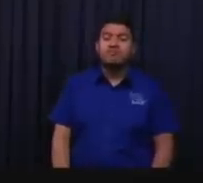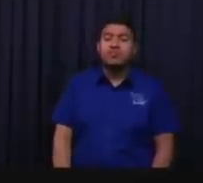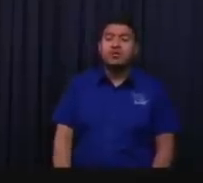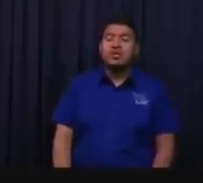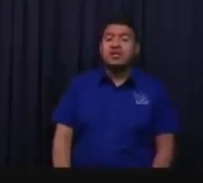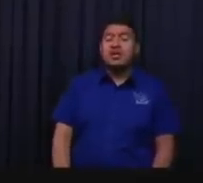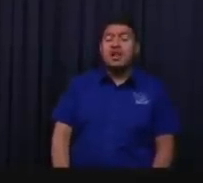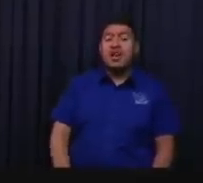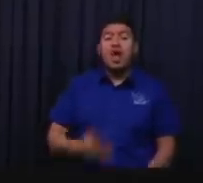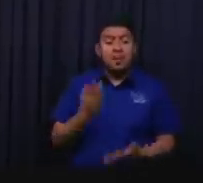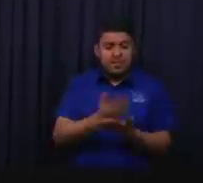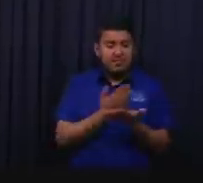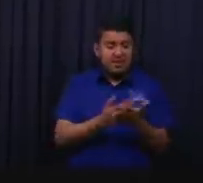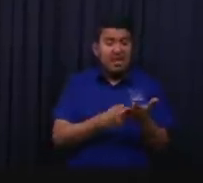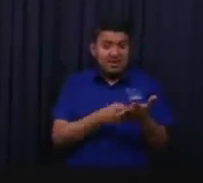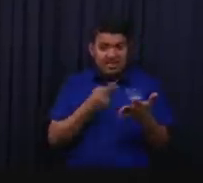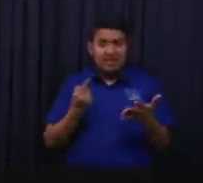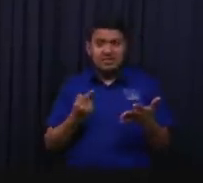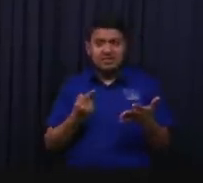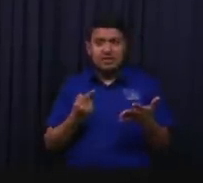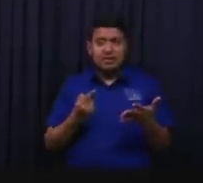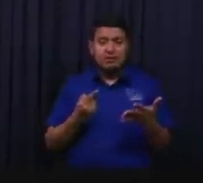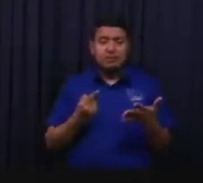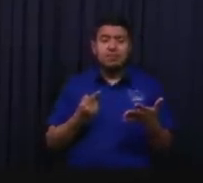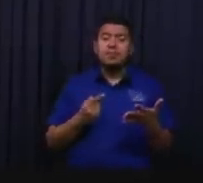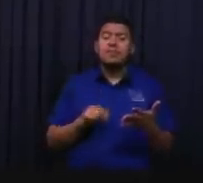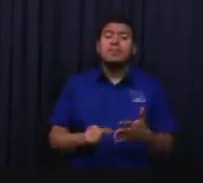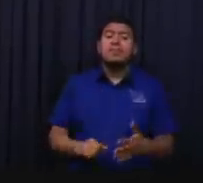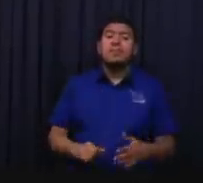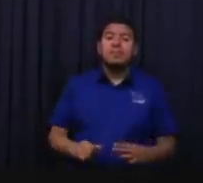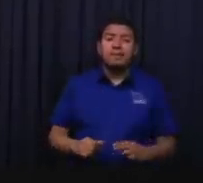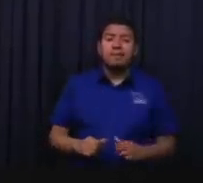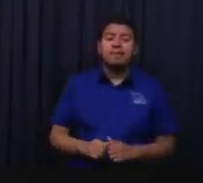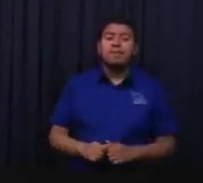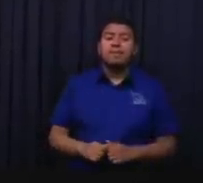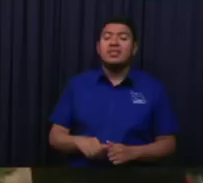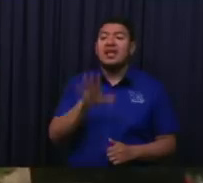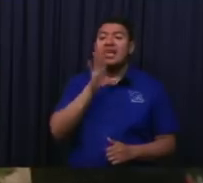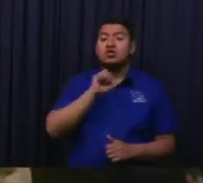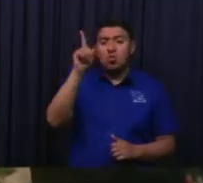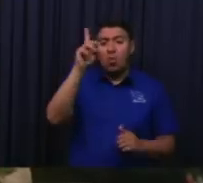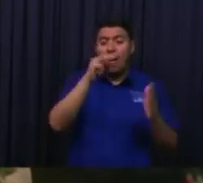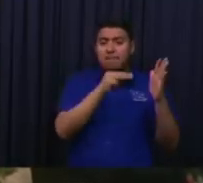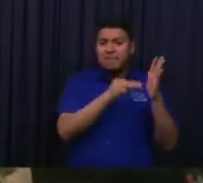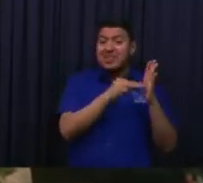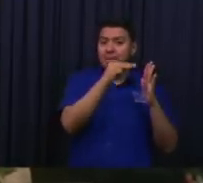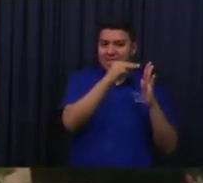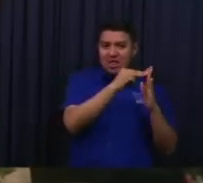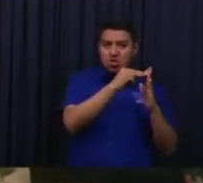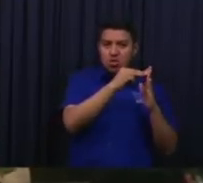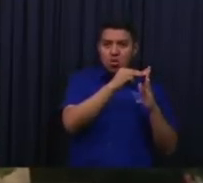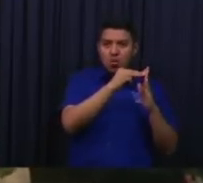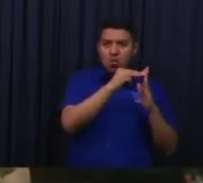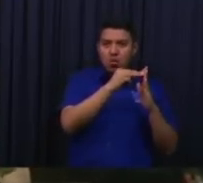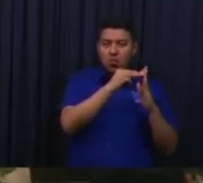¿verdad? Y ese es el cumplimiento del mandamiento. Ok,